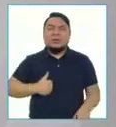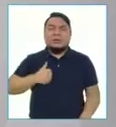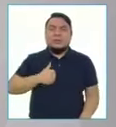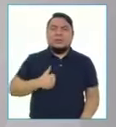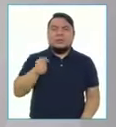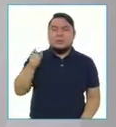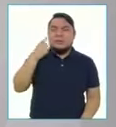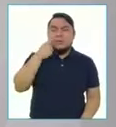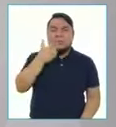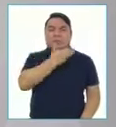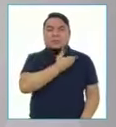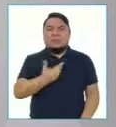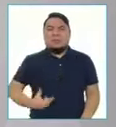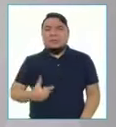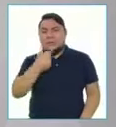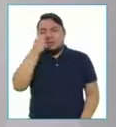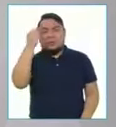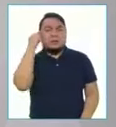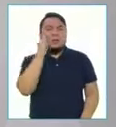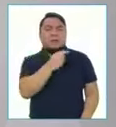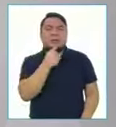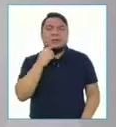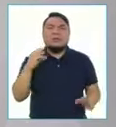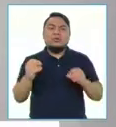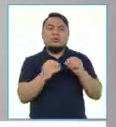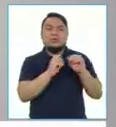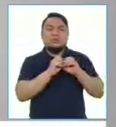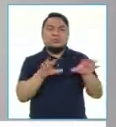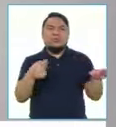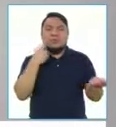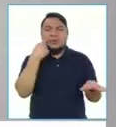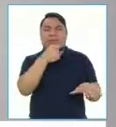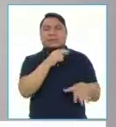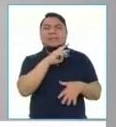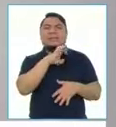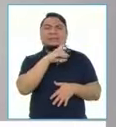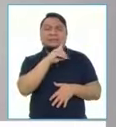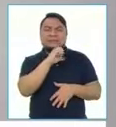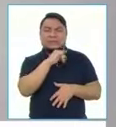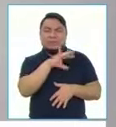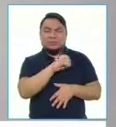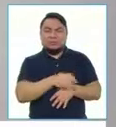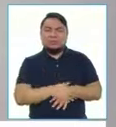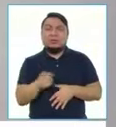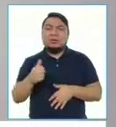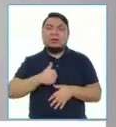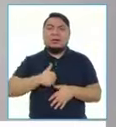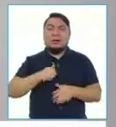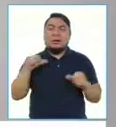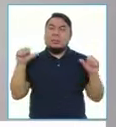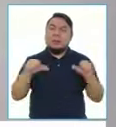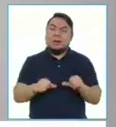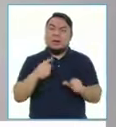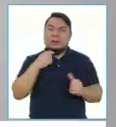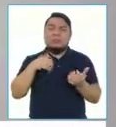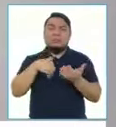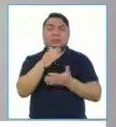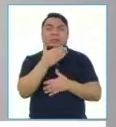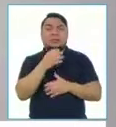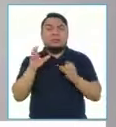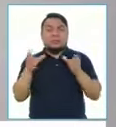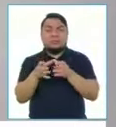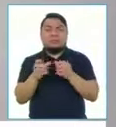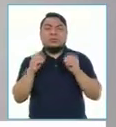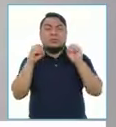de Martín Vizcarra que registran en los audios del caso de Richard Cisneros? ¿Es una conducta muy grave? ¿Debería ser vacado por el Congreso